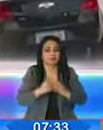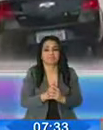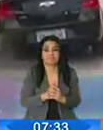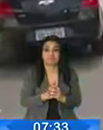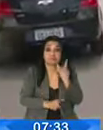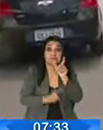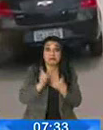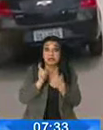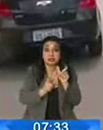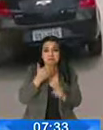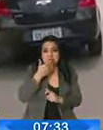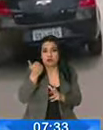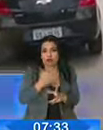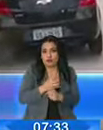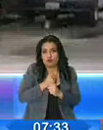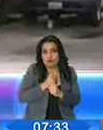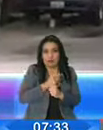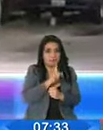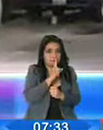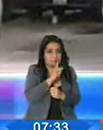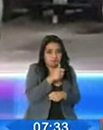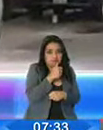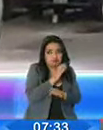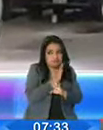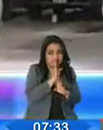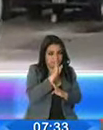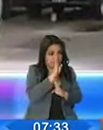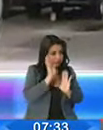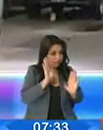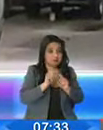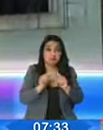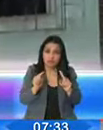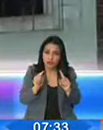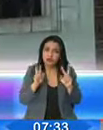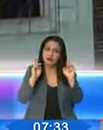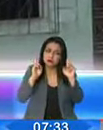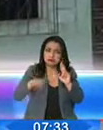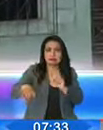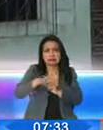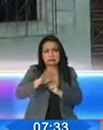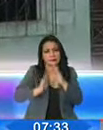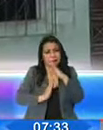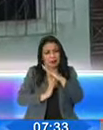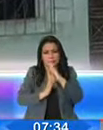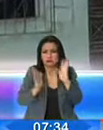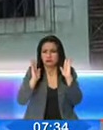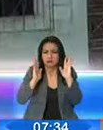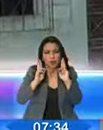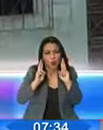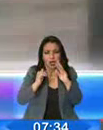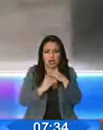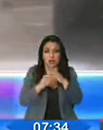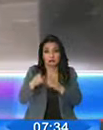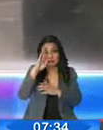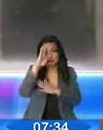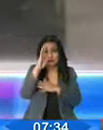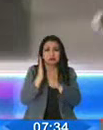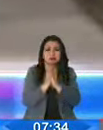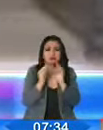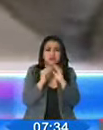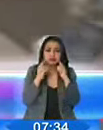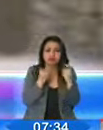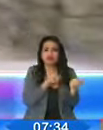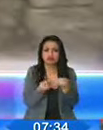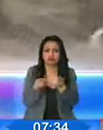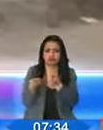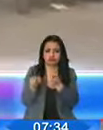personas prefieren hablar del tema, pero creen que la paz en este sector de la ciudad debe volver con la intervención de la policía y otras